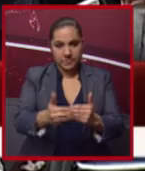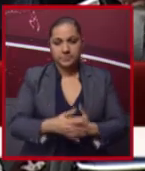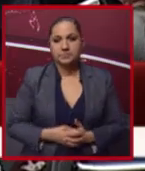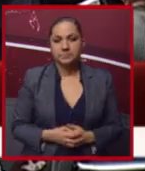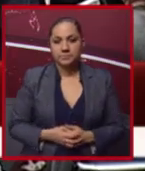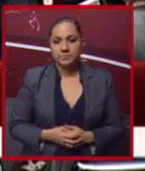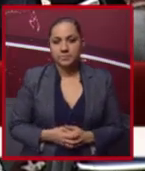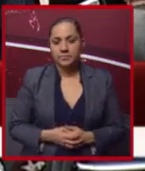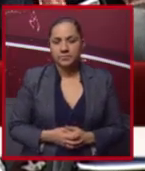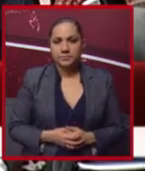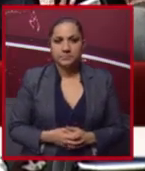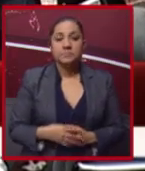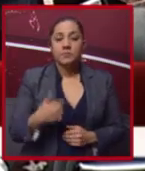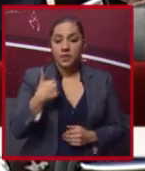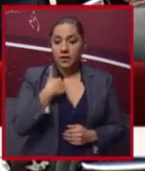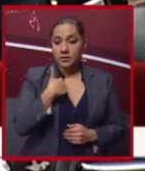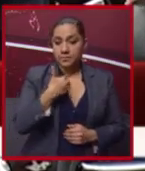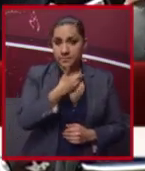Esta presidencia